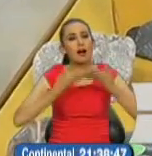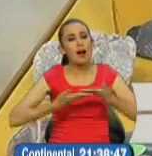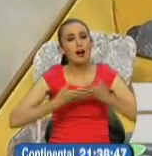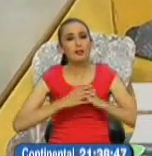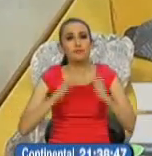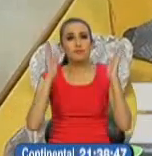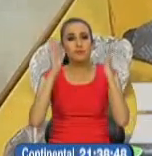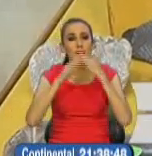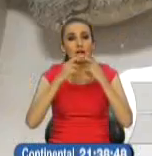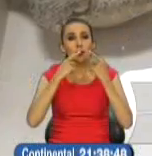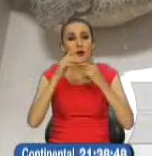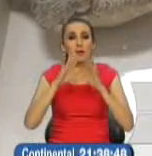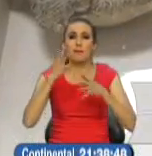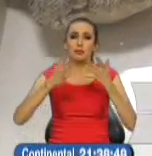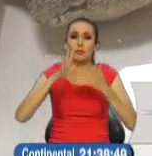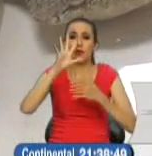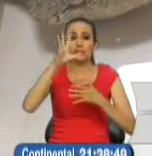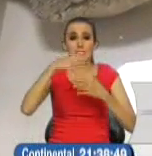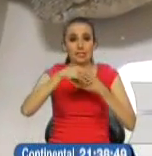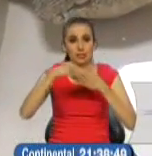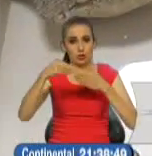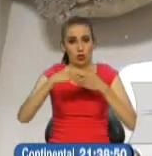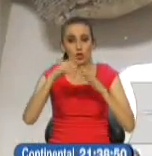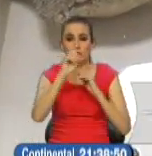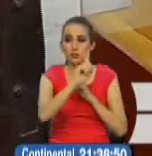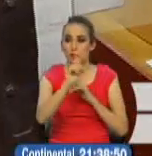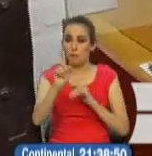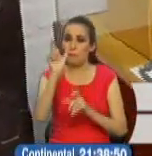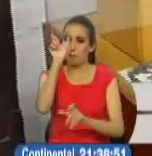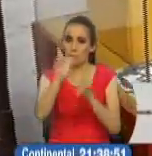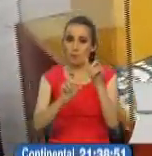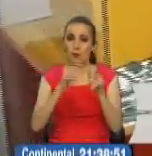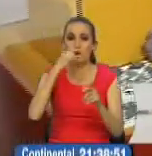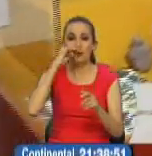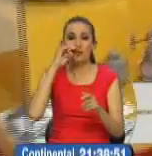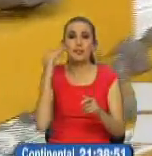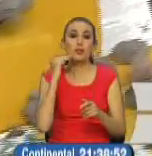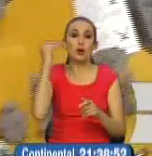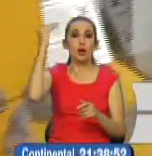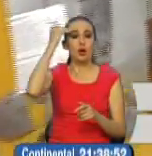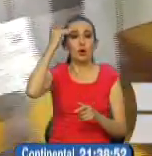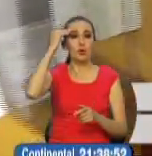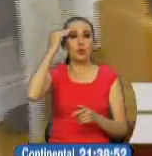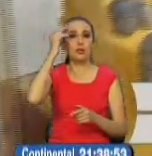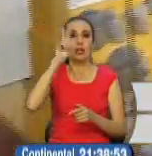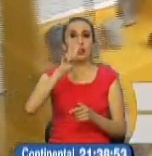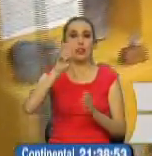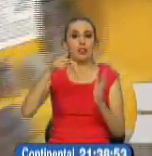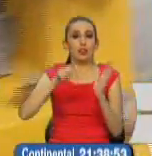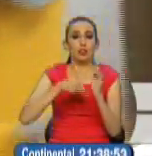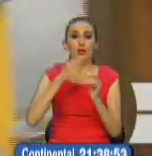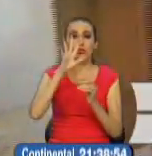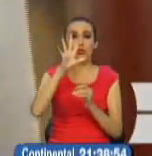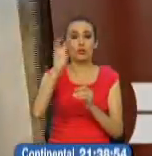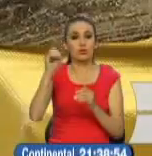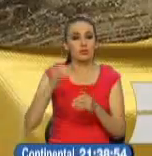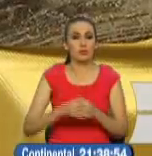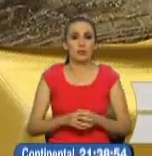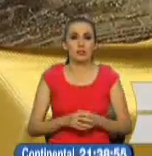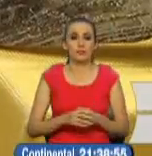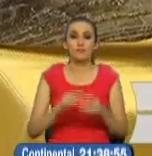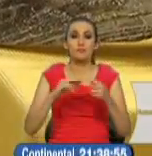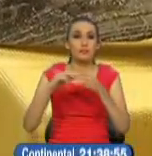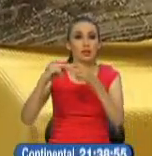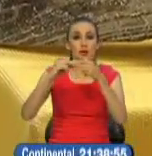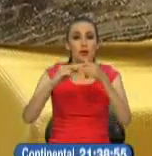este complejo turístico tiene un valor de 5 dólares por persona. Niños y adultos mayores cancelan la mitad. Estos recursos sirven